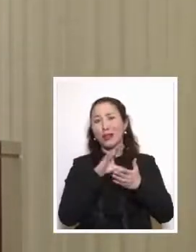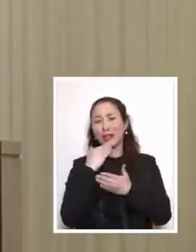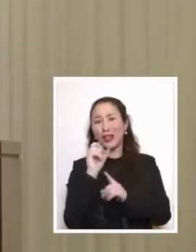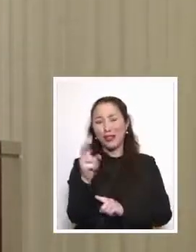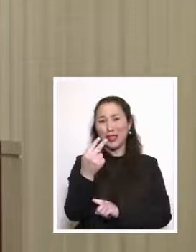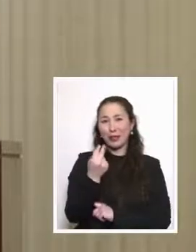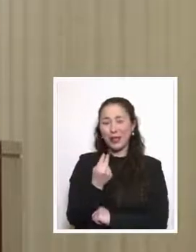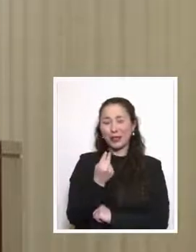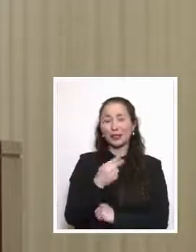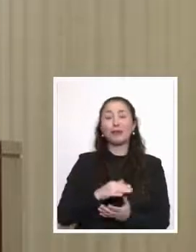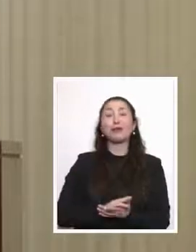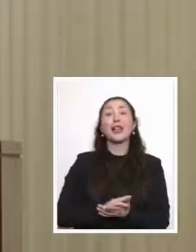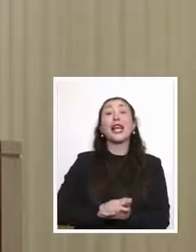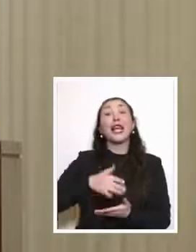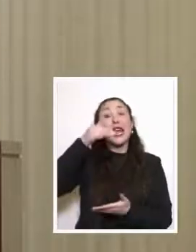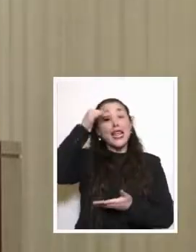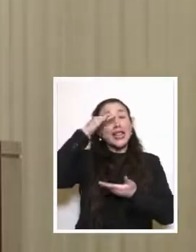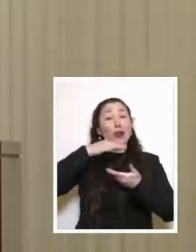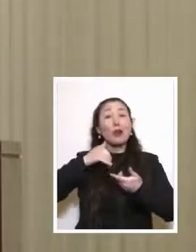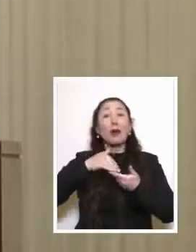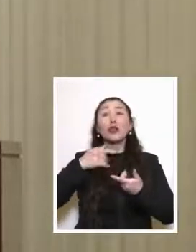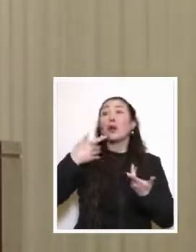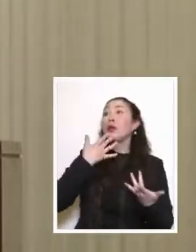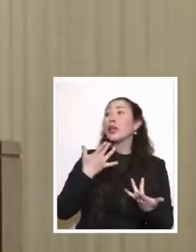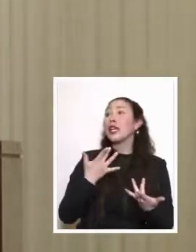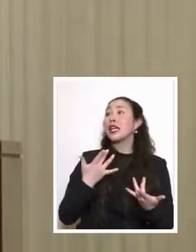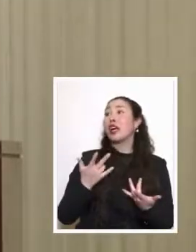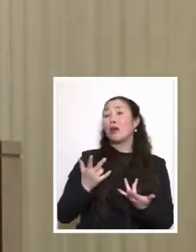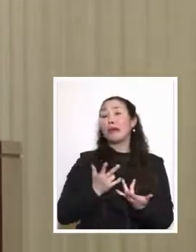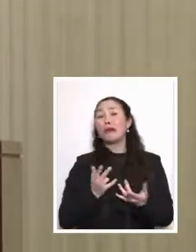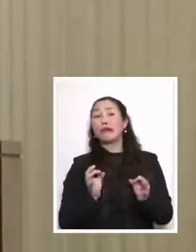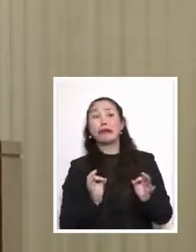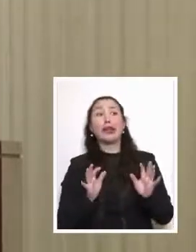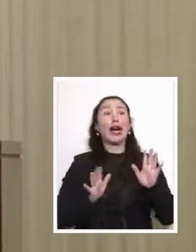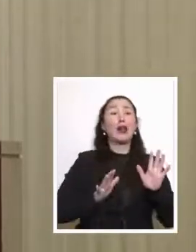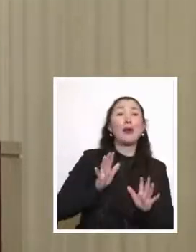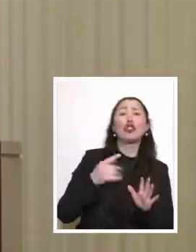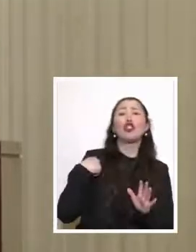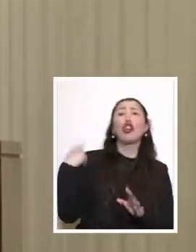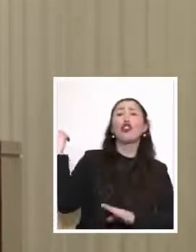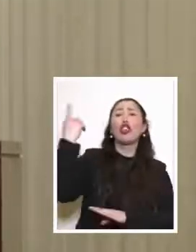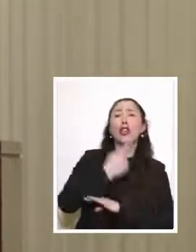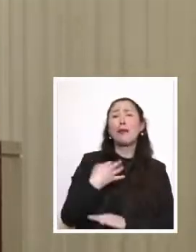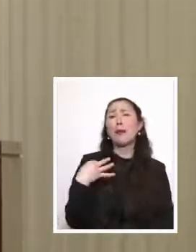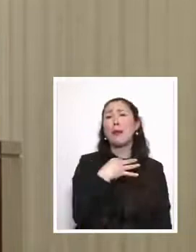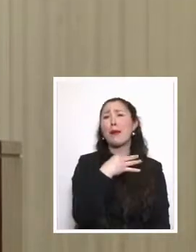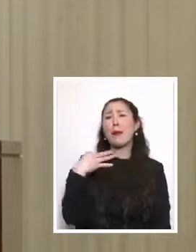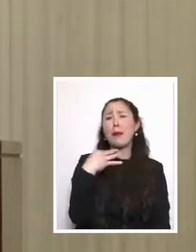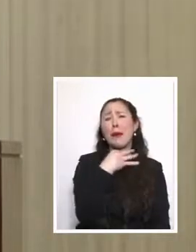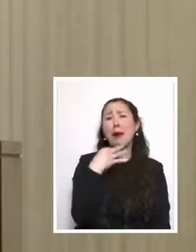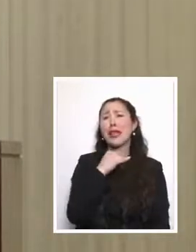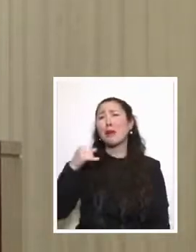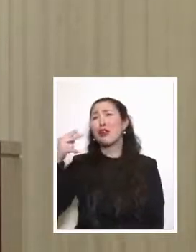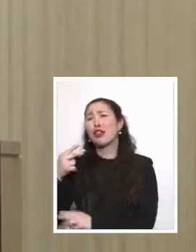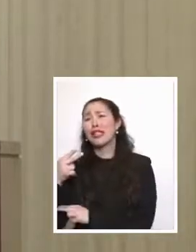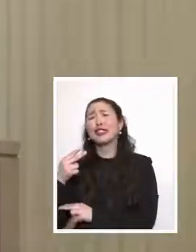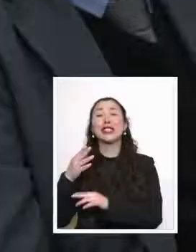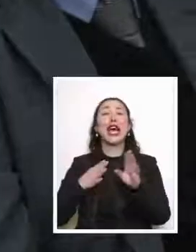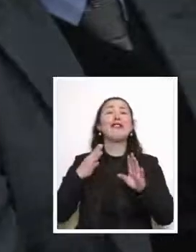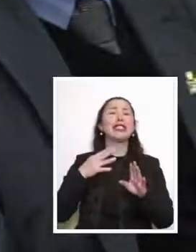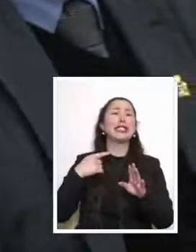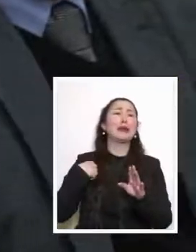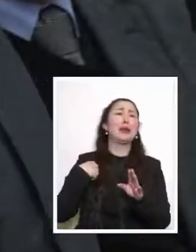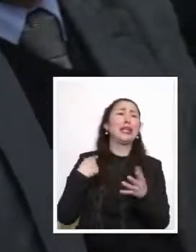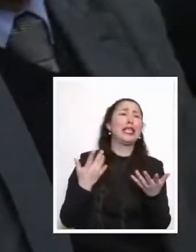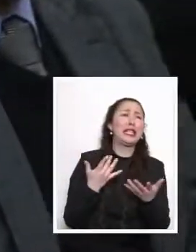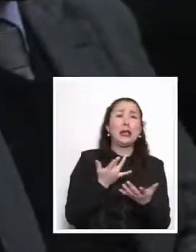Yo aprovecho de disculparme, pero esto es medio informal, pero por los furcios que pueda tener, he hablado durante todo el día, vengo de leer la noticia, así que es natural que de vez en cuando me pueda